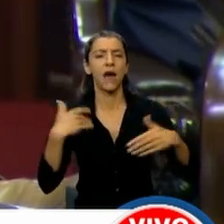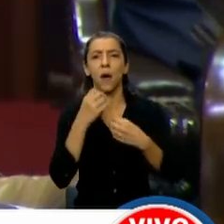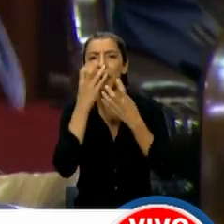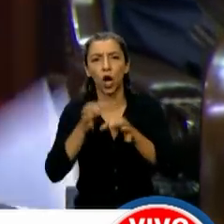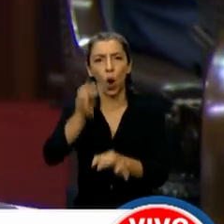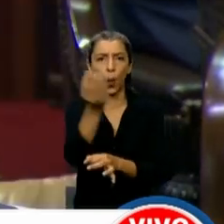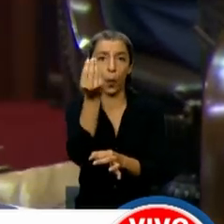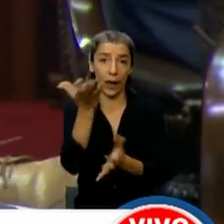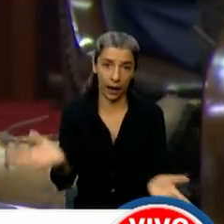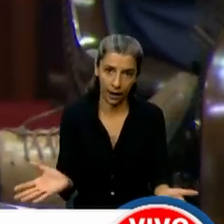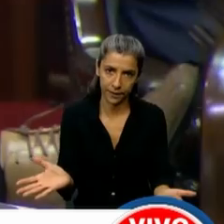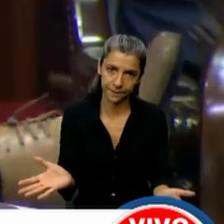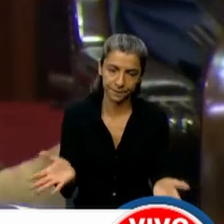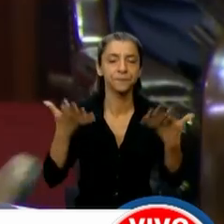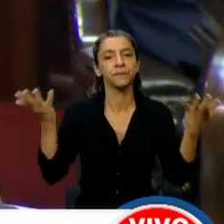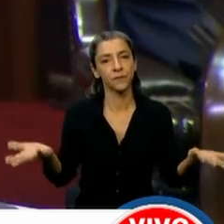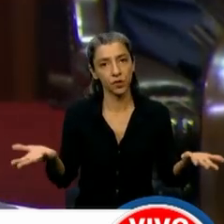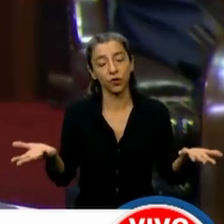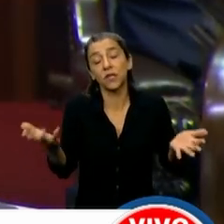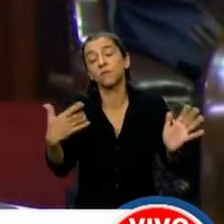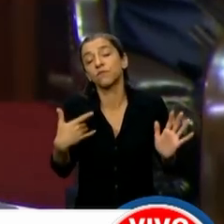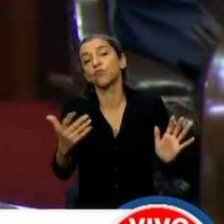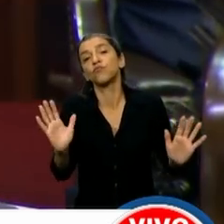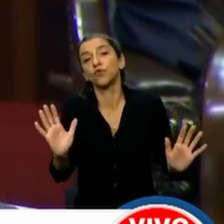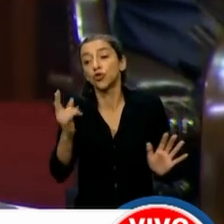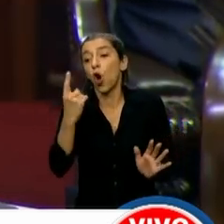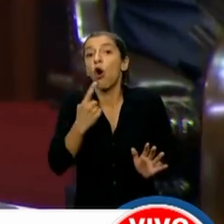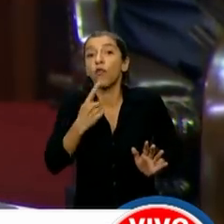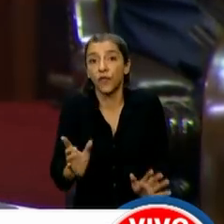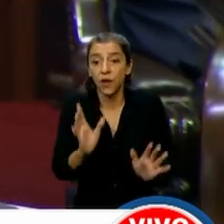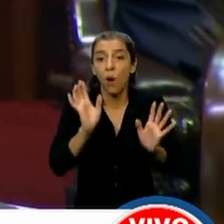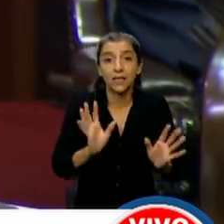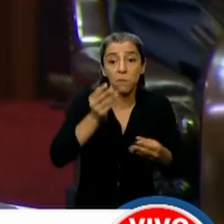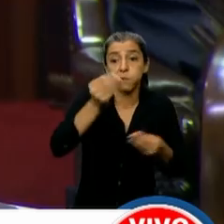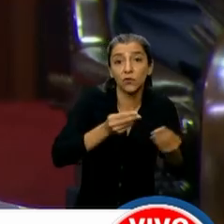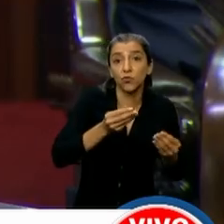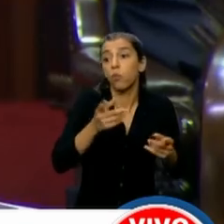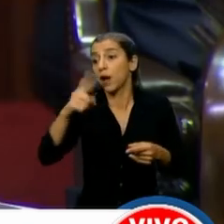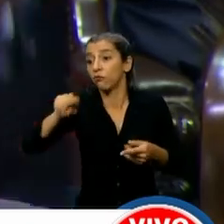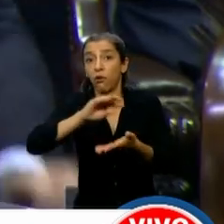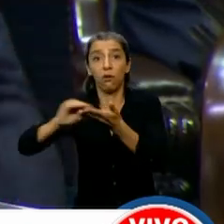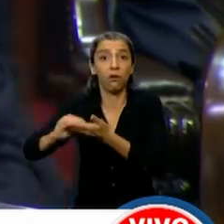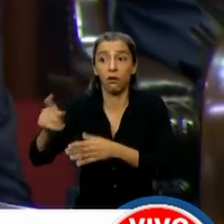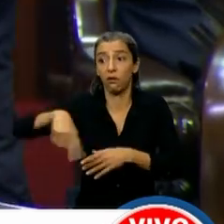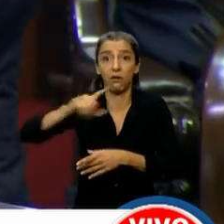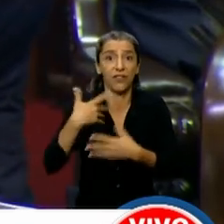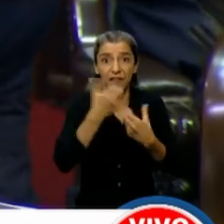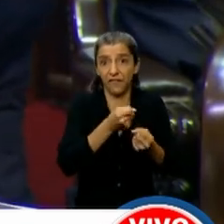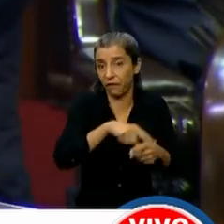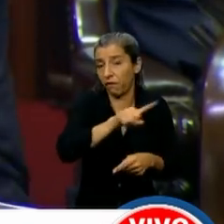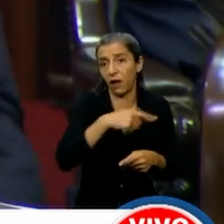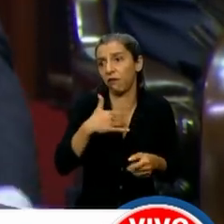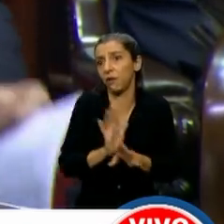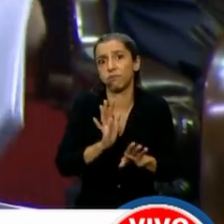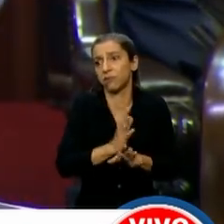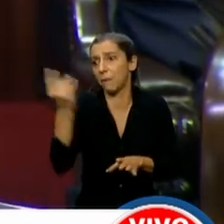sin ninguna animosidad son iguales que el presupuesto y los funcionarios que los defienden mentirosos y